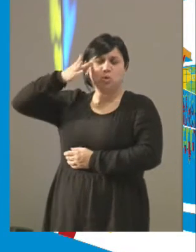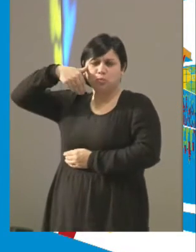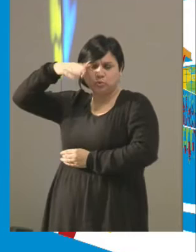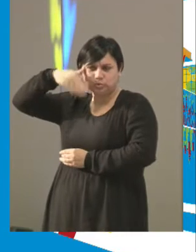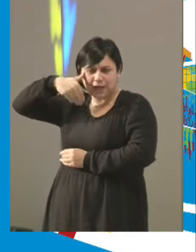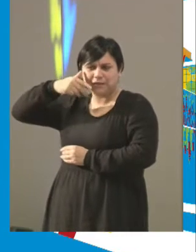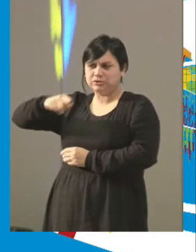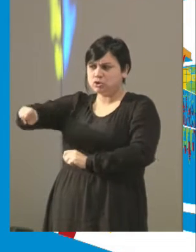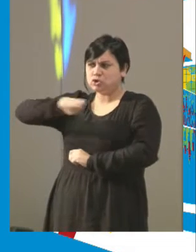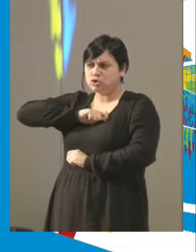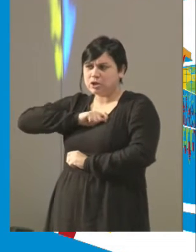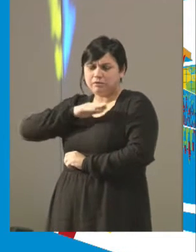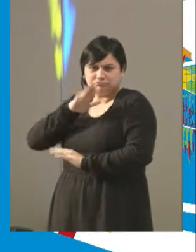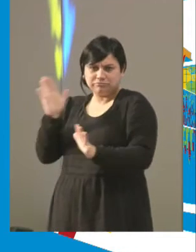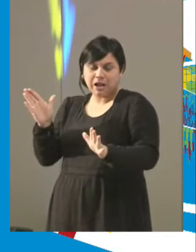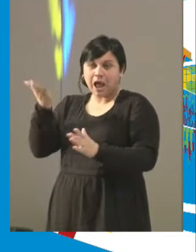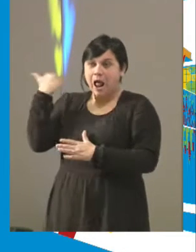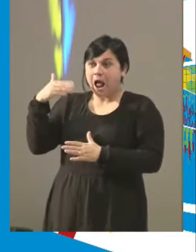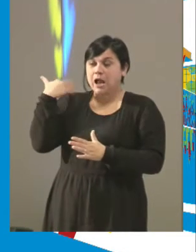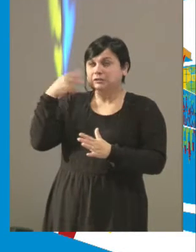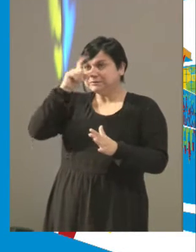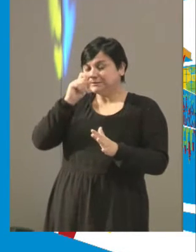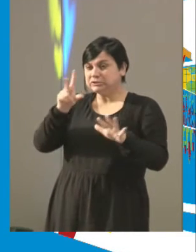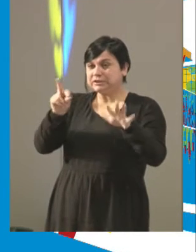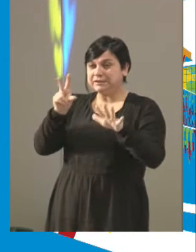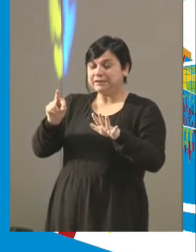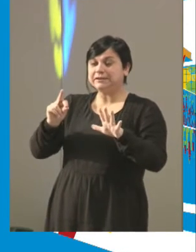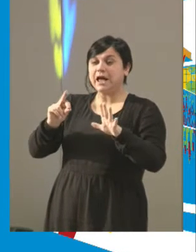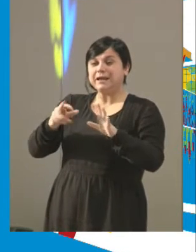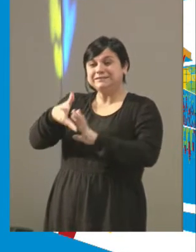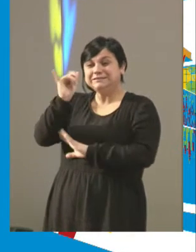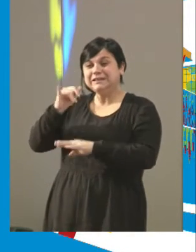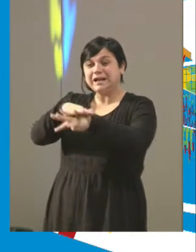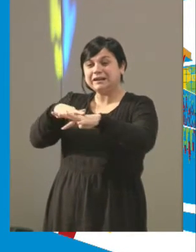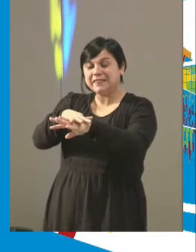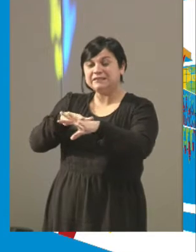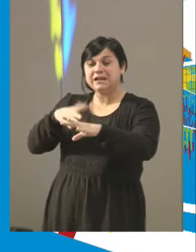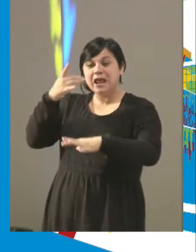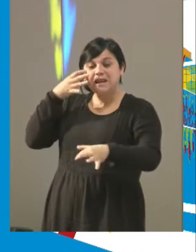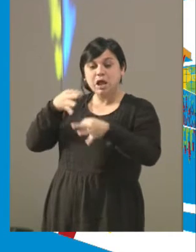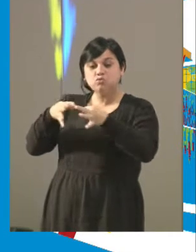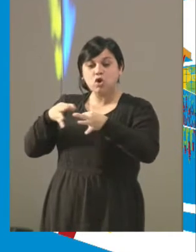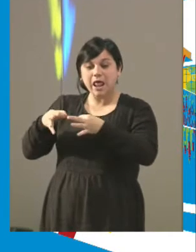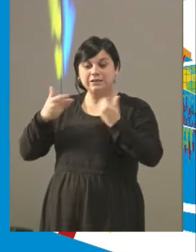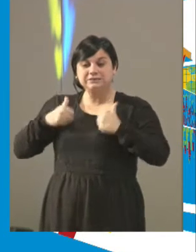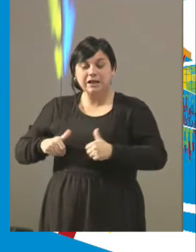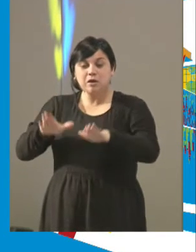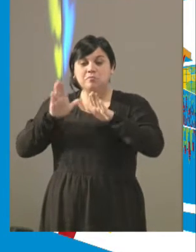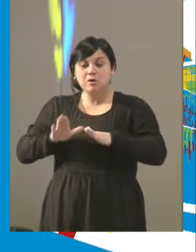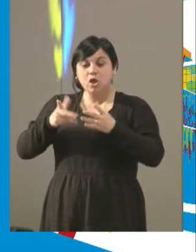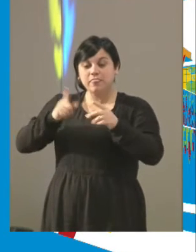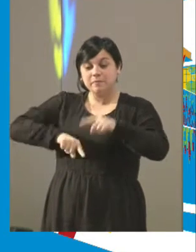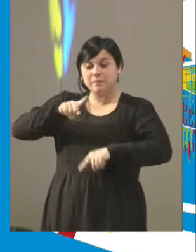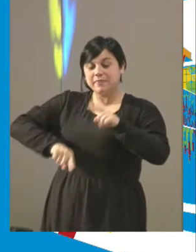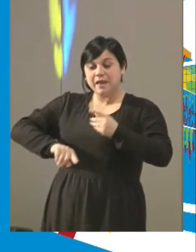brutales que nos habilitan una cosa que ya existía en los años 70, que eran las redes neuronales, pero que, superado un threshold de capacidad de